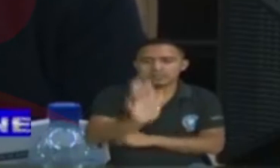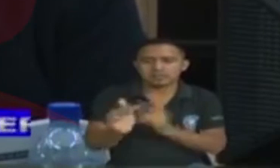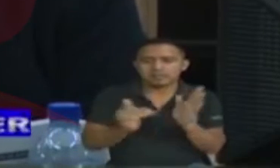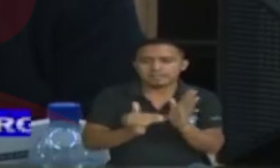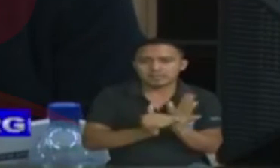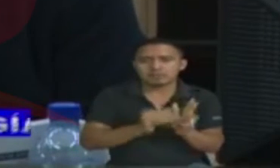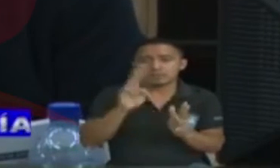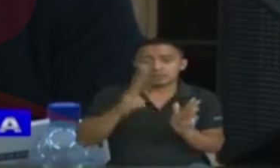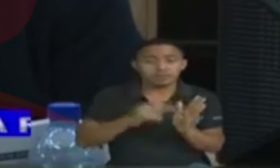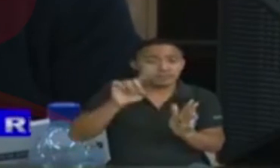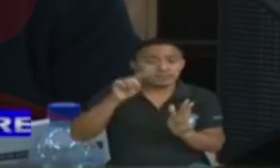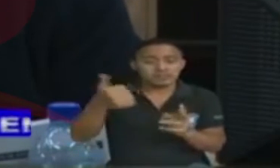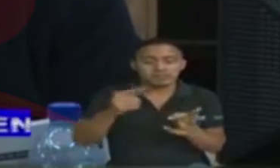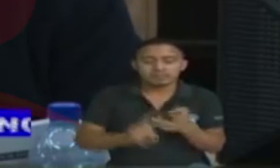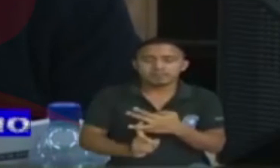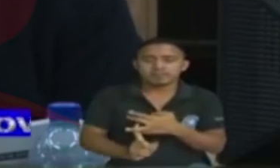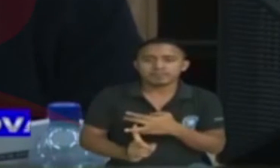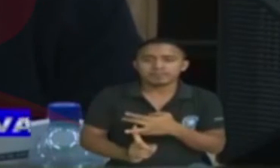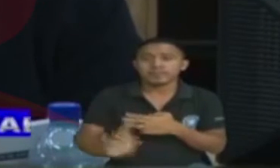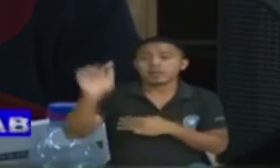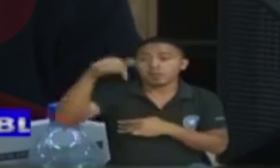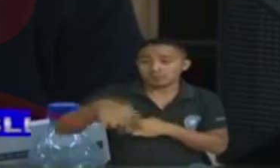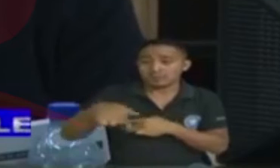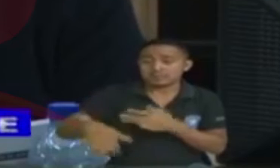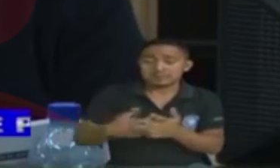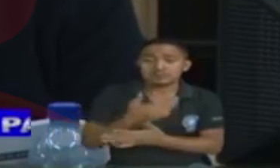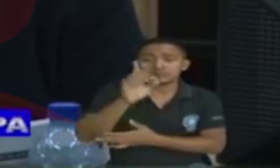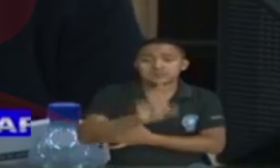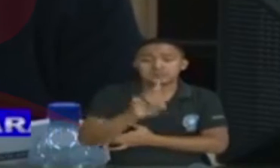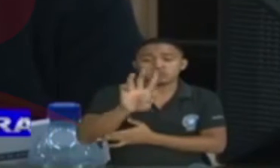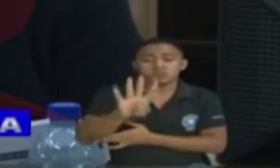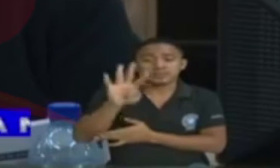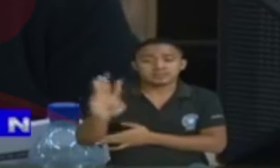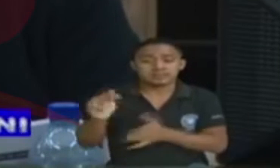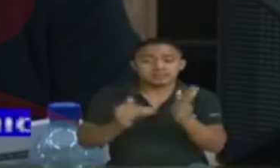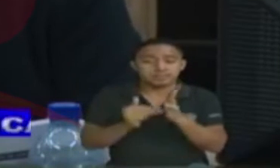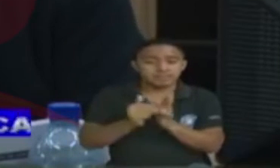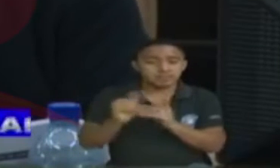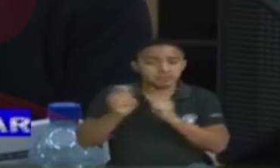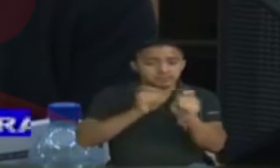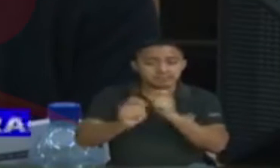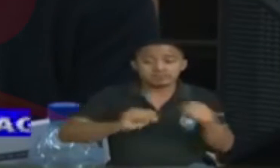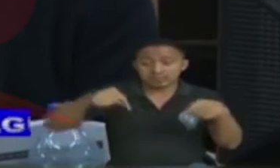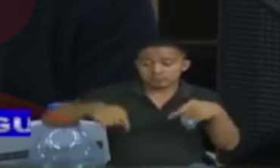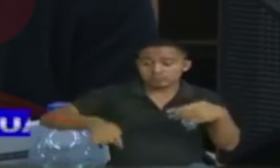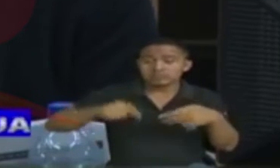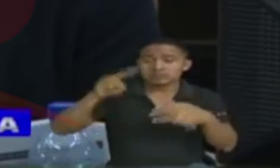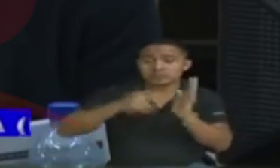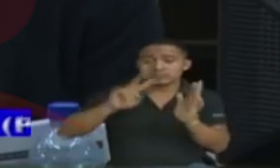de dólares en el 2017 y estos 143 millones de dólares ahorita en el